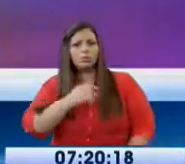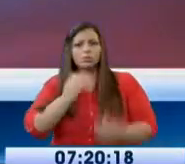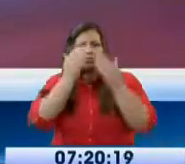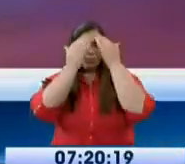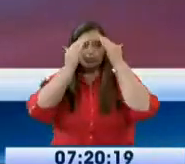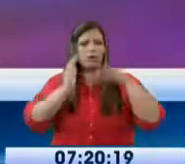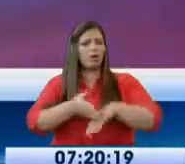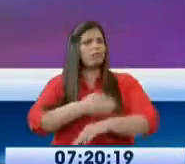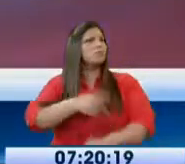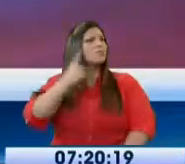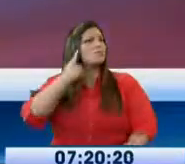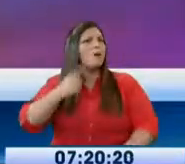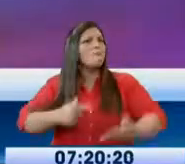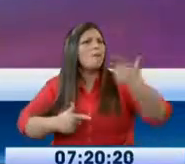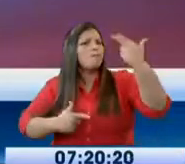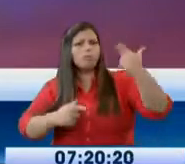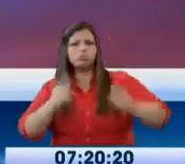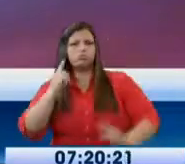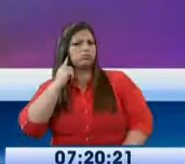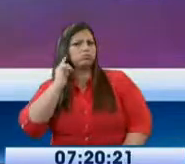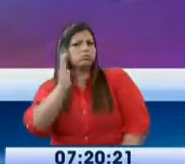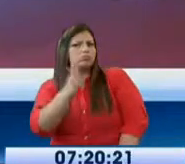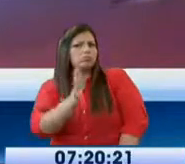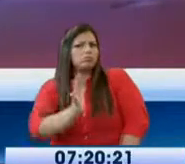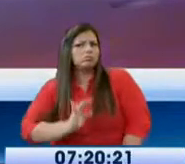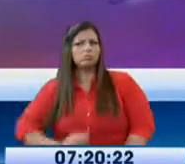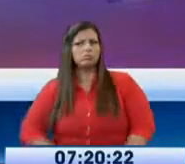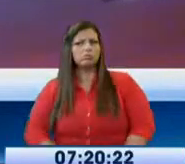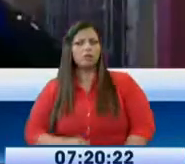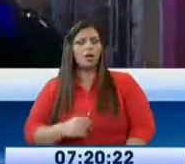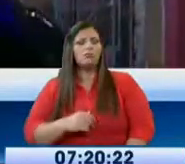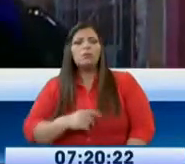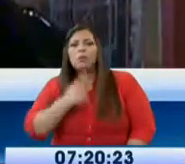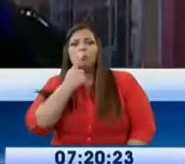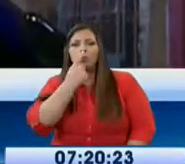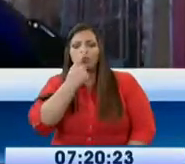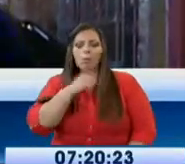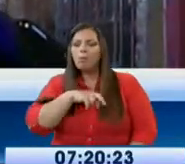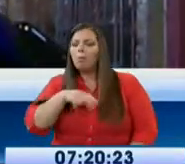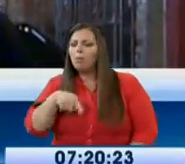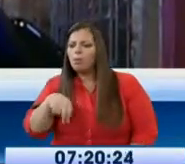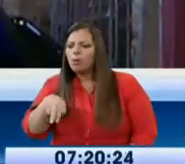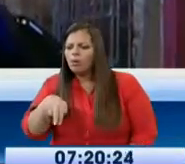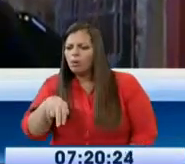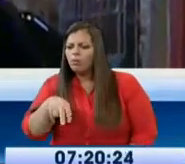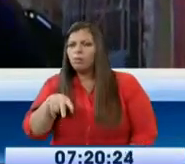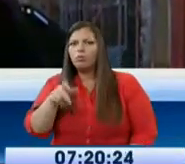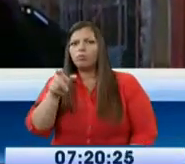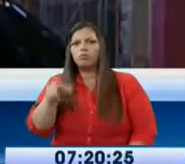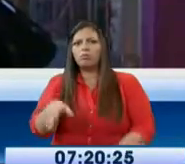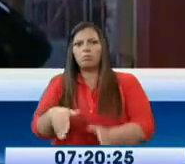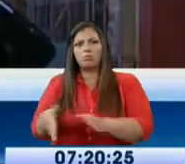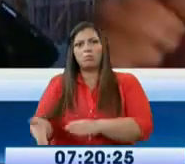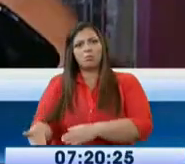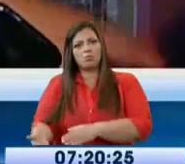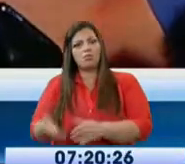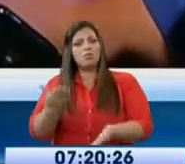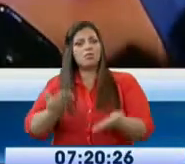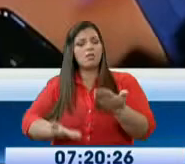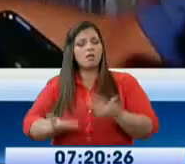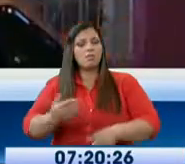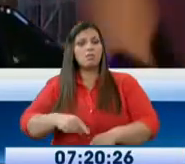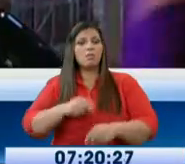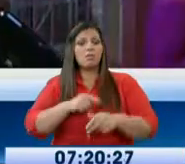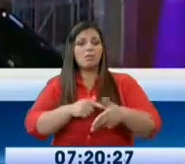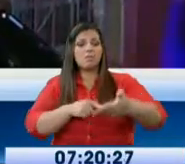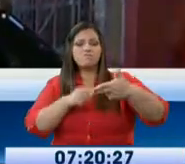Palma nos llevó acá abajo, vinimos aquí abajo y el señor estaba muerto. Pero no escuchamos, nosotros no, eso fue con silenciador, porque nosotros no escuchamos, estaba con el